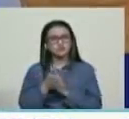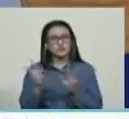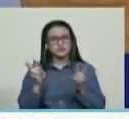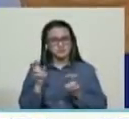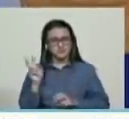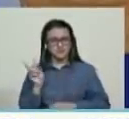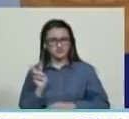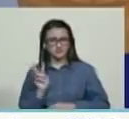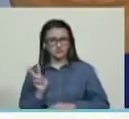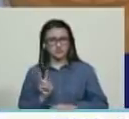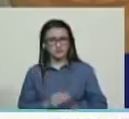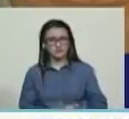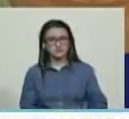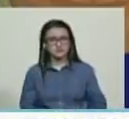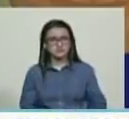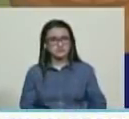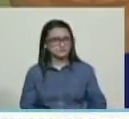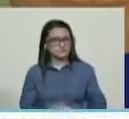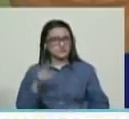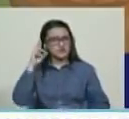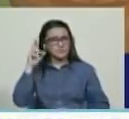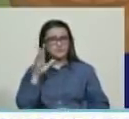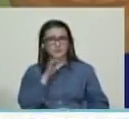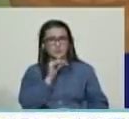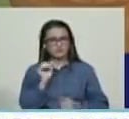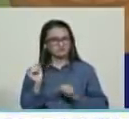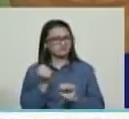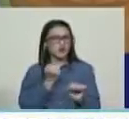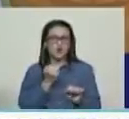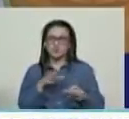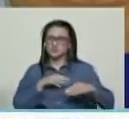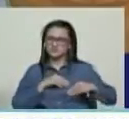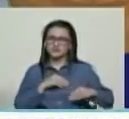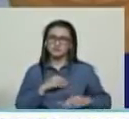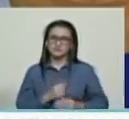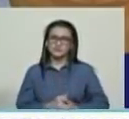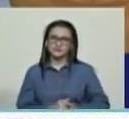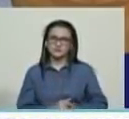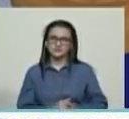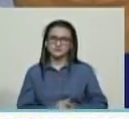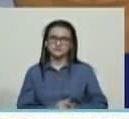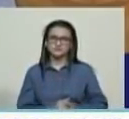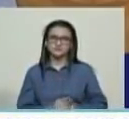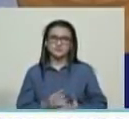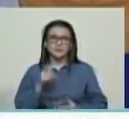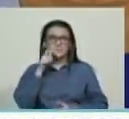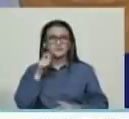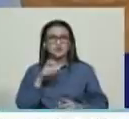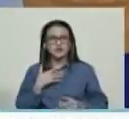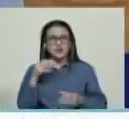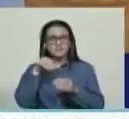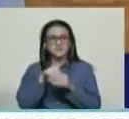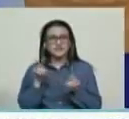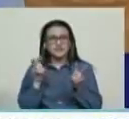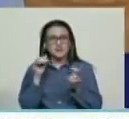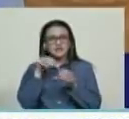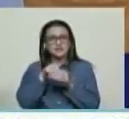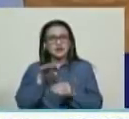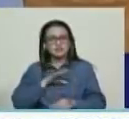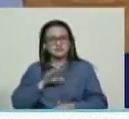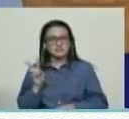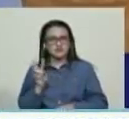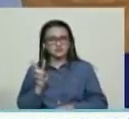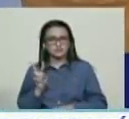Venezuela. Es una falta de respeto. Rechazamos absolutamente a aquellos que pretendan meterse en los asuntos internos de